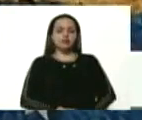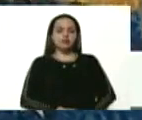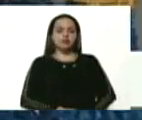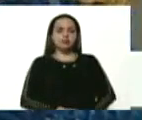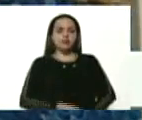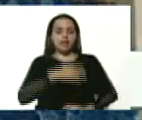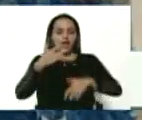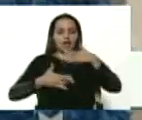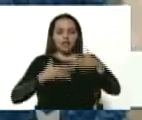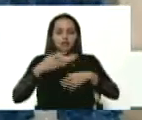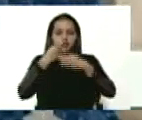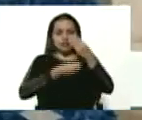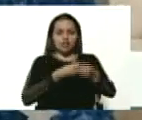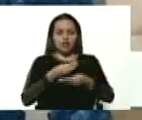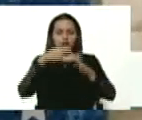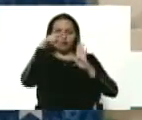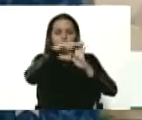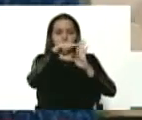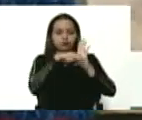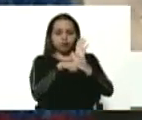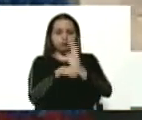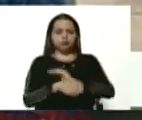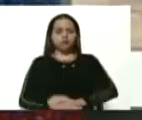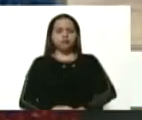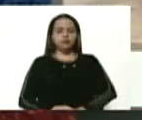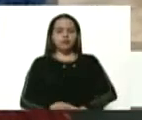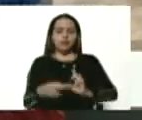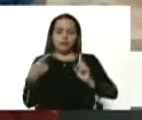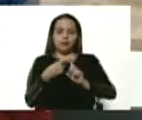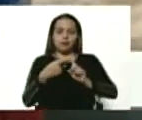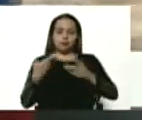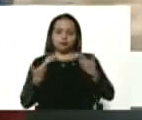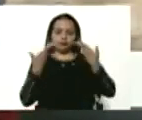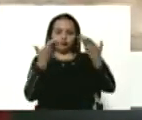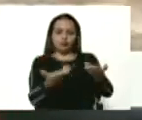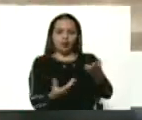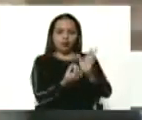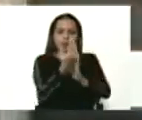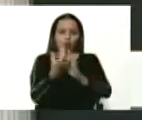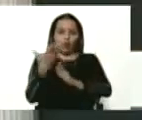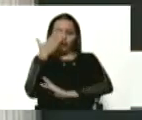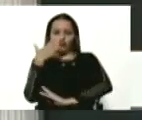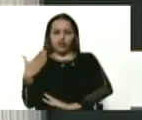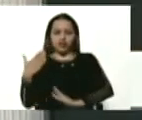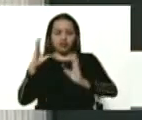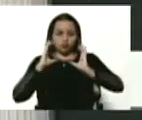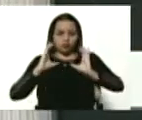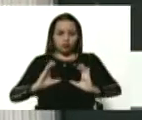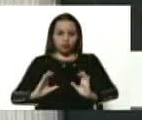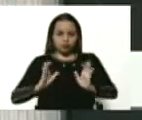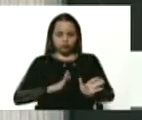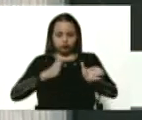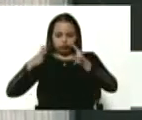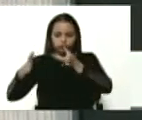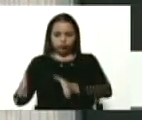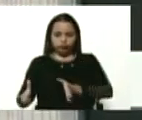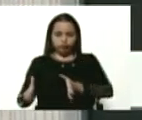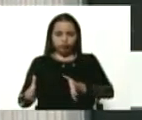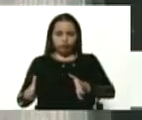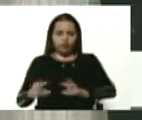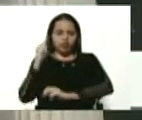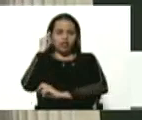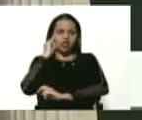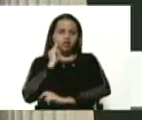Ceremonia que se regirá de acuerdo al siguiente programa. Ofrenda floral ante el sarcófago que guarda los restos mortales del